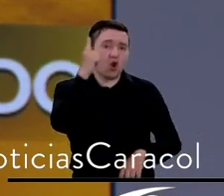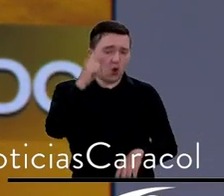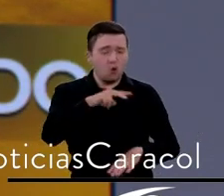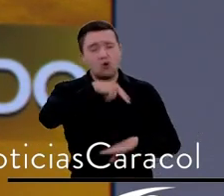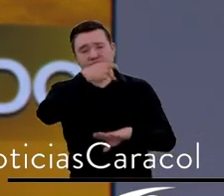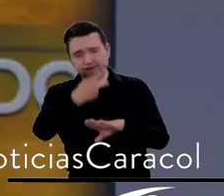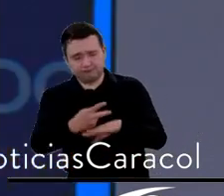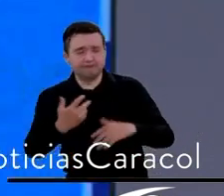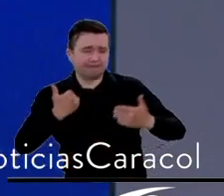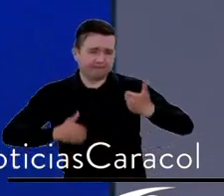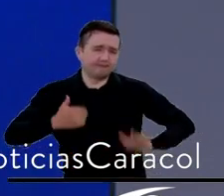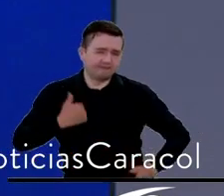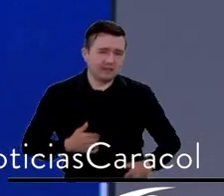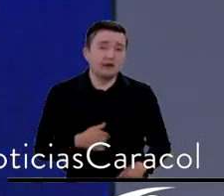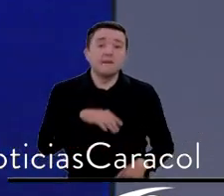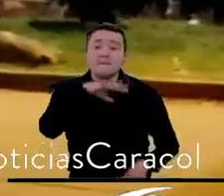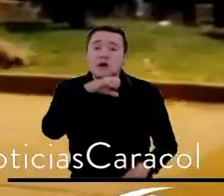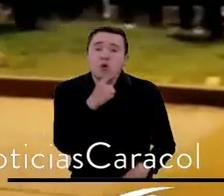policías murió por la explosión.